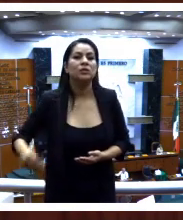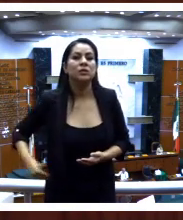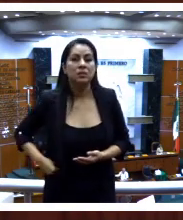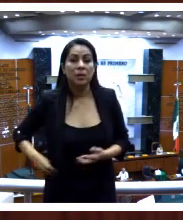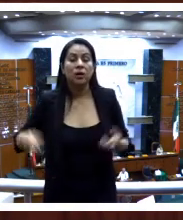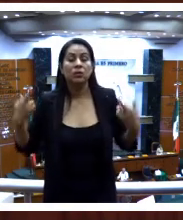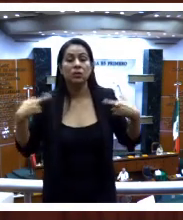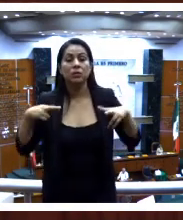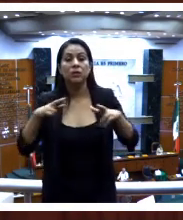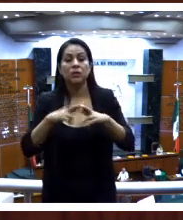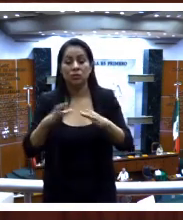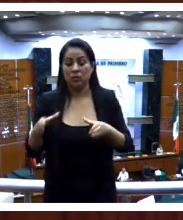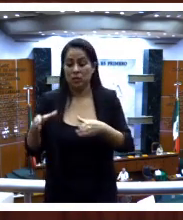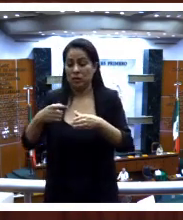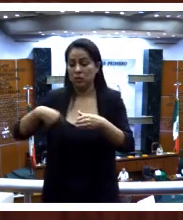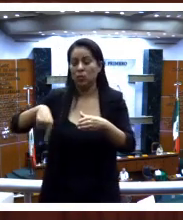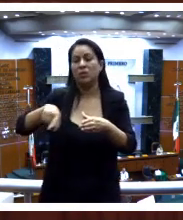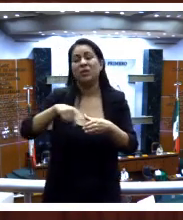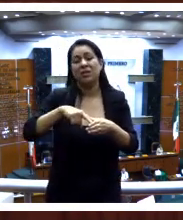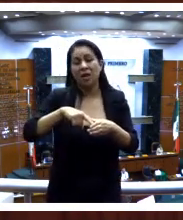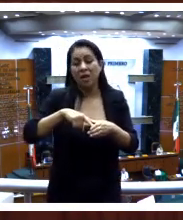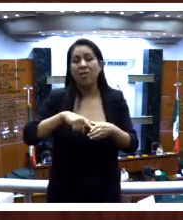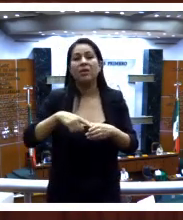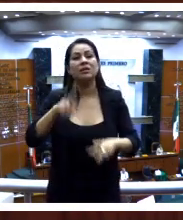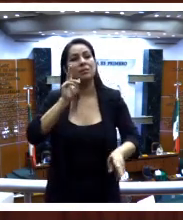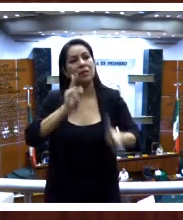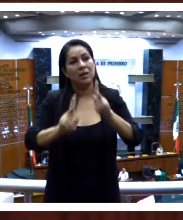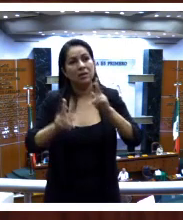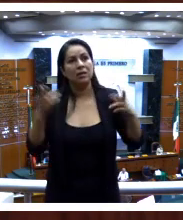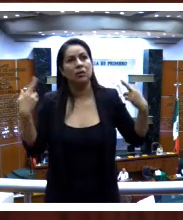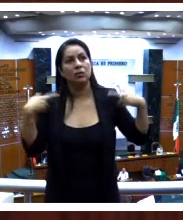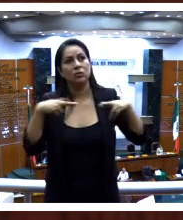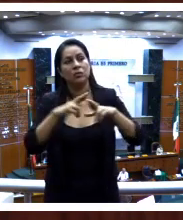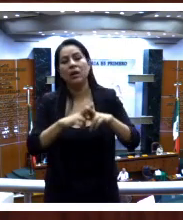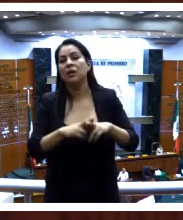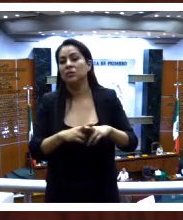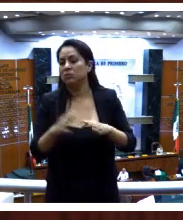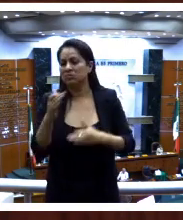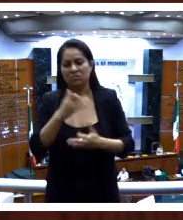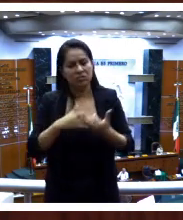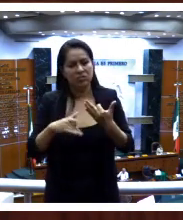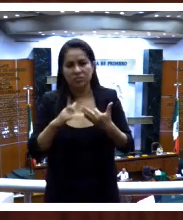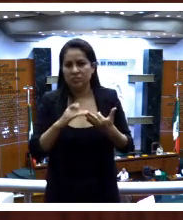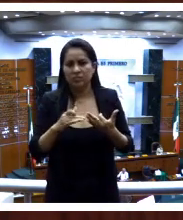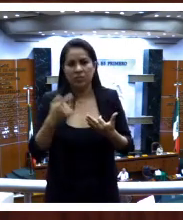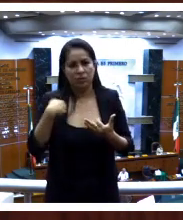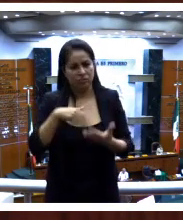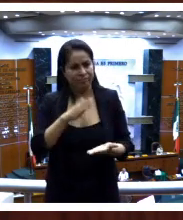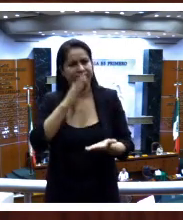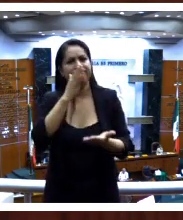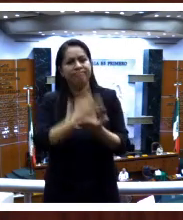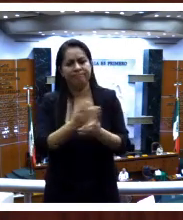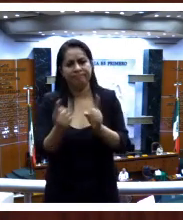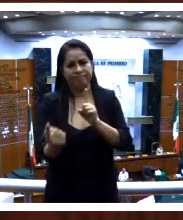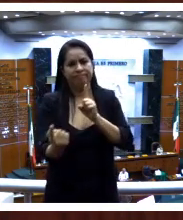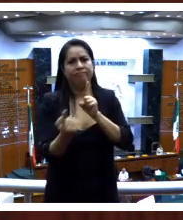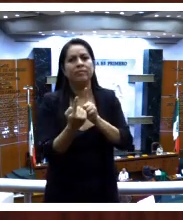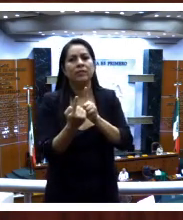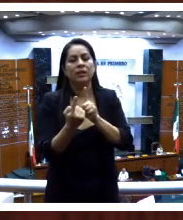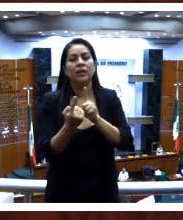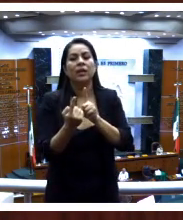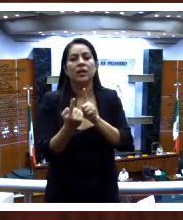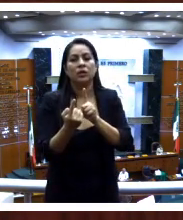los representantes de las comunidades, platicar con los maestros. Entonces, hemos estado allí